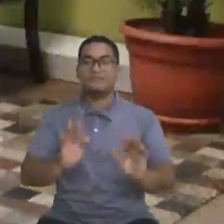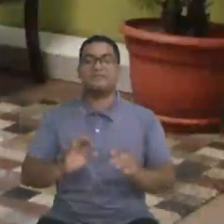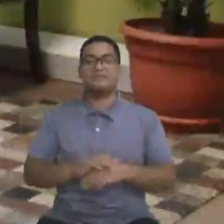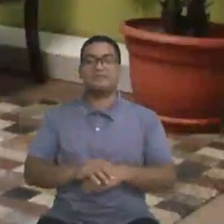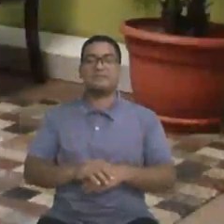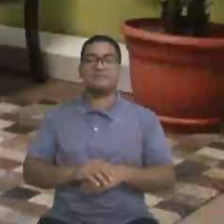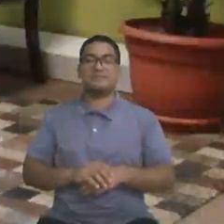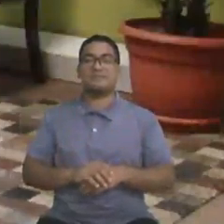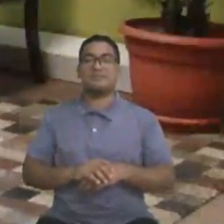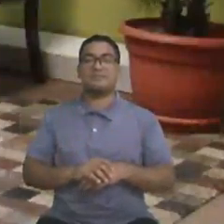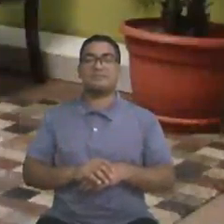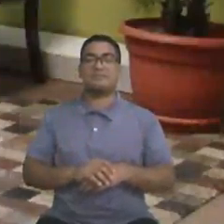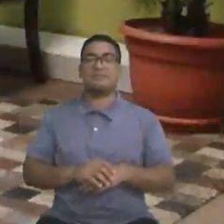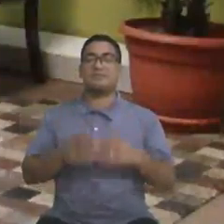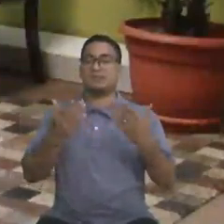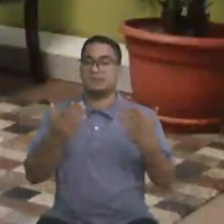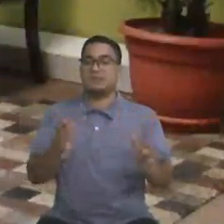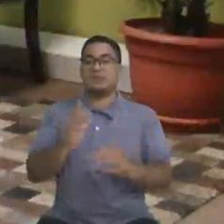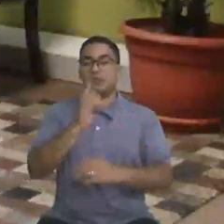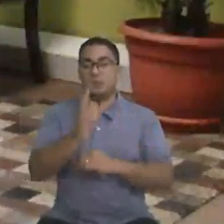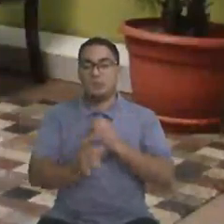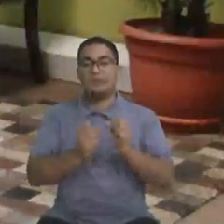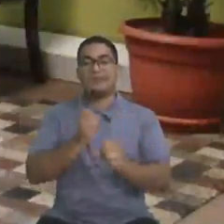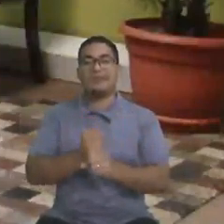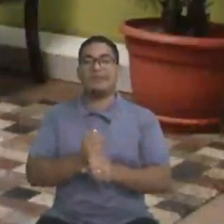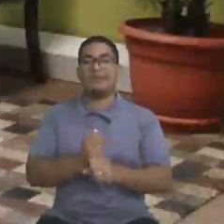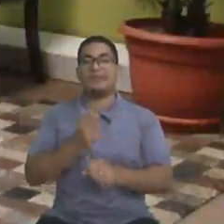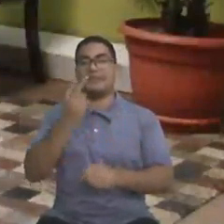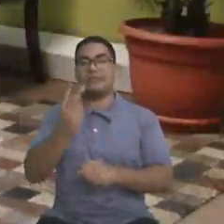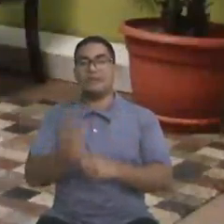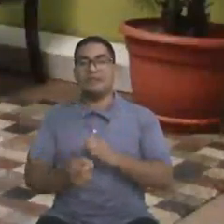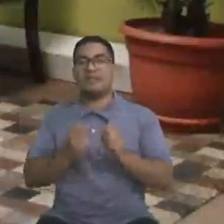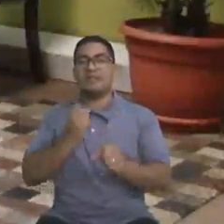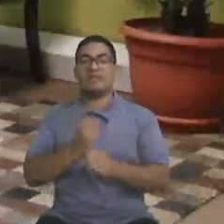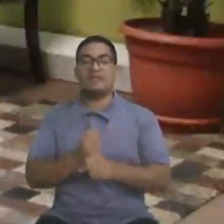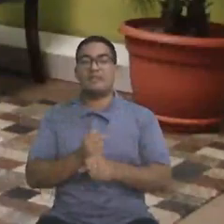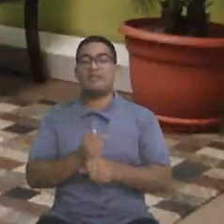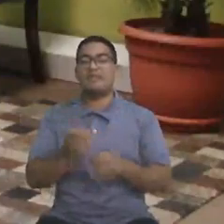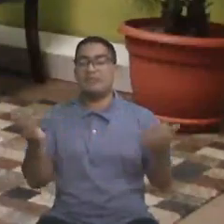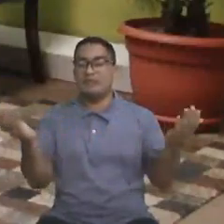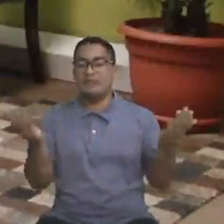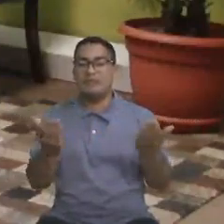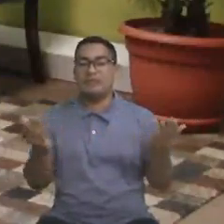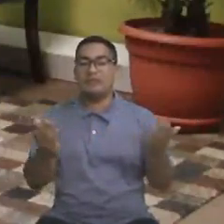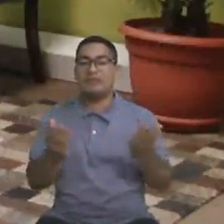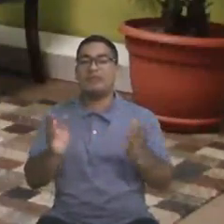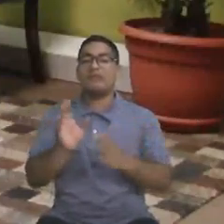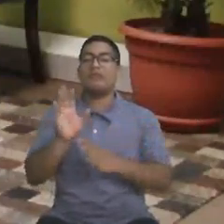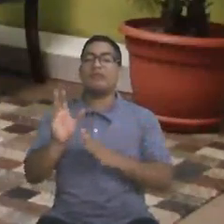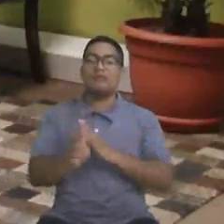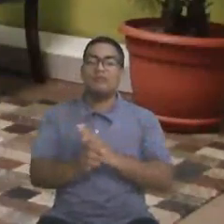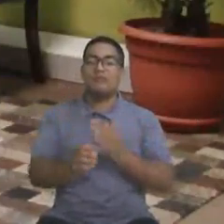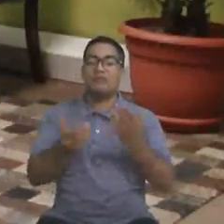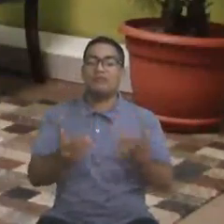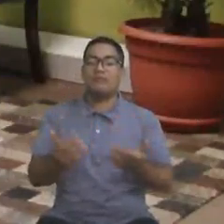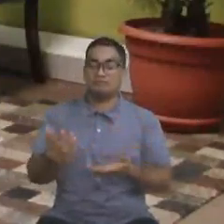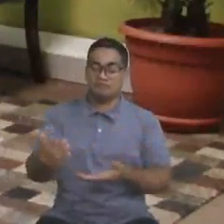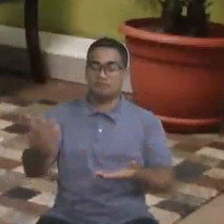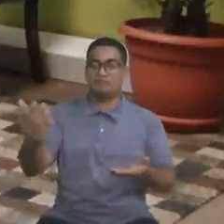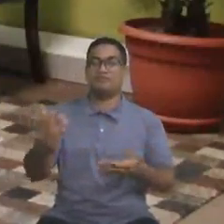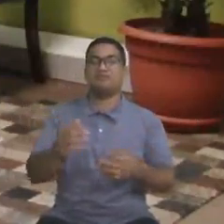conjunto de enfermería, el médico, nutricionista, darle las recomendaciones, cómo ve el bebé y así darle